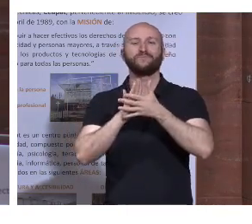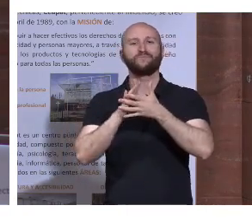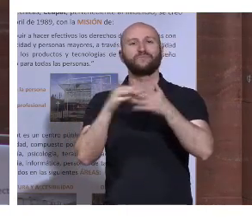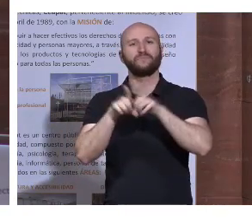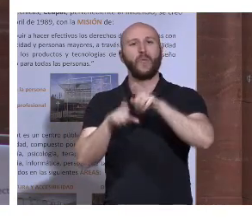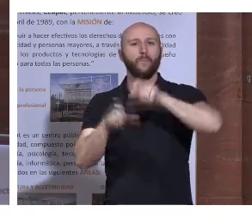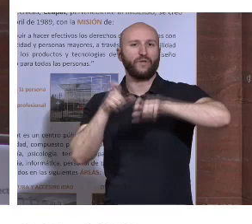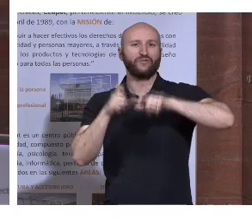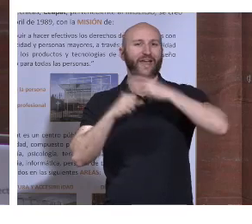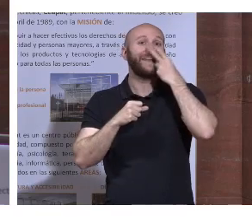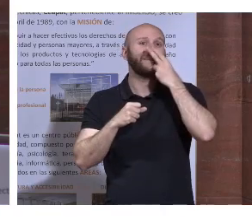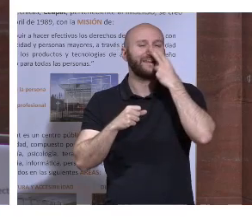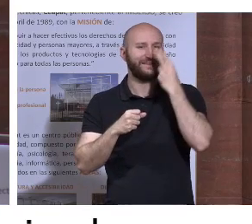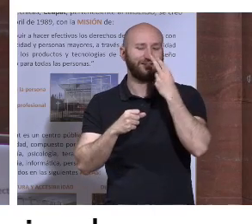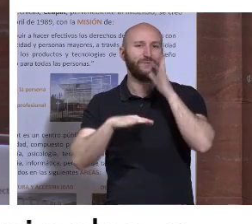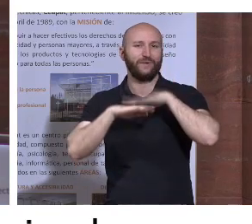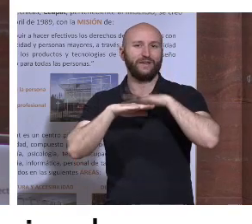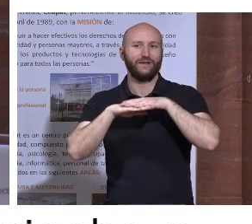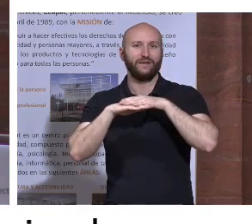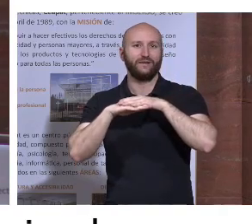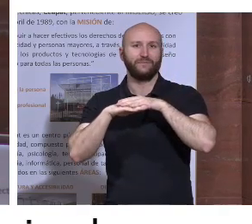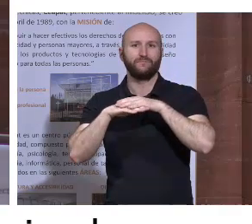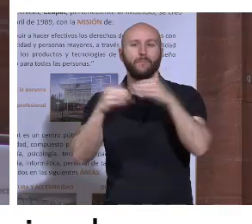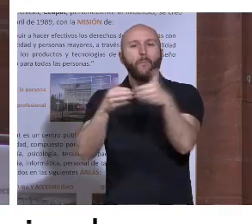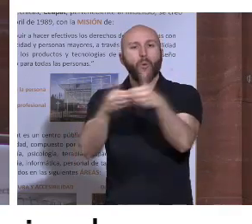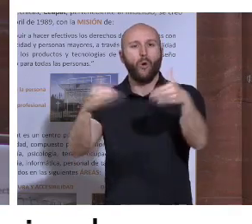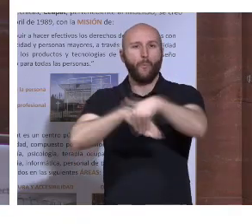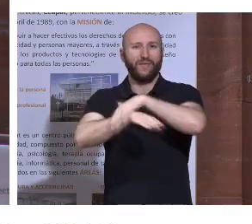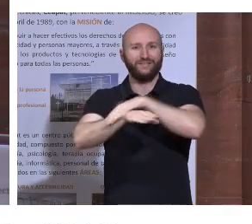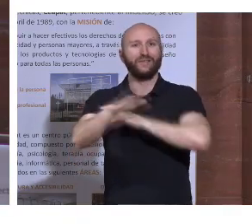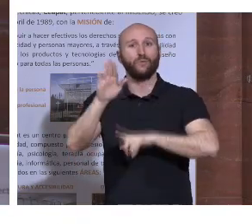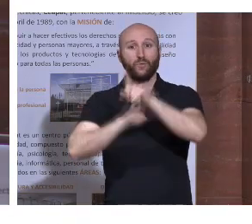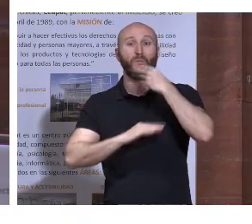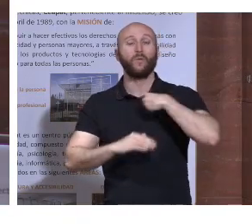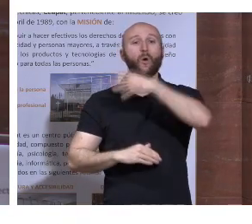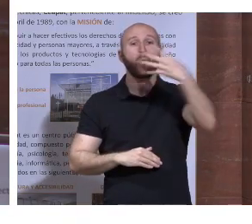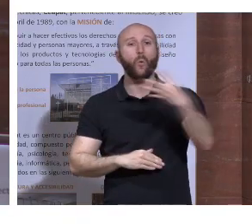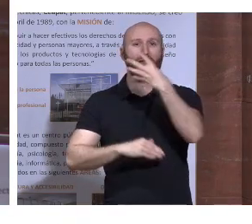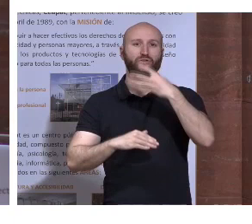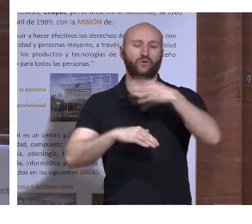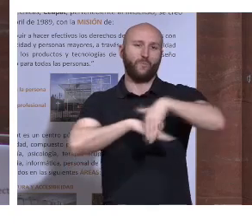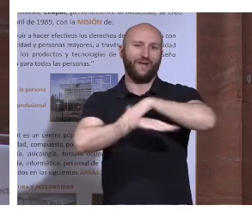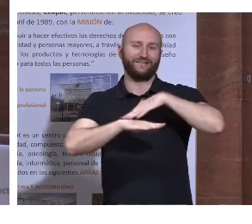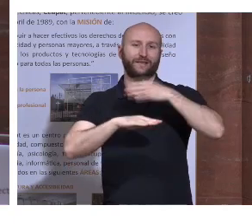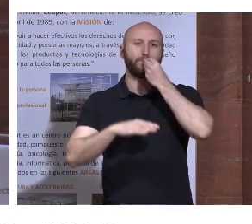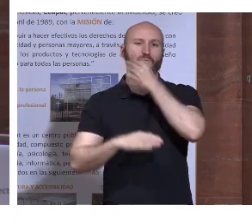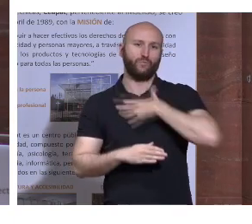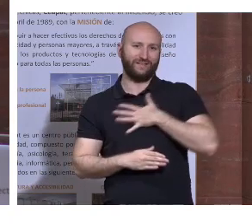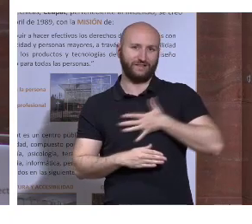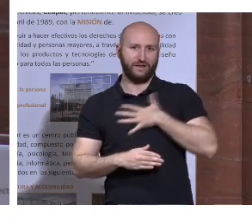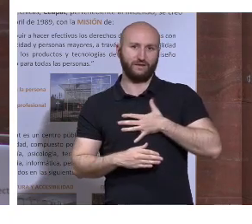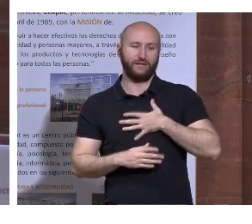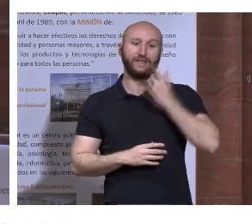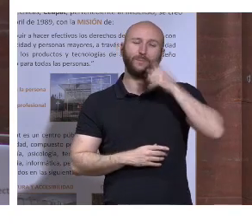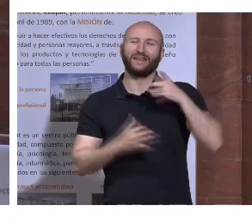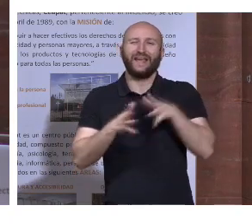tenían interés por sacar adelante este nuevo ministerio, que era el cuarto pilar del Estado del Bienestar. Y la gran